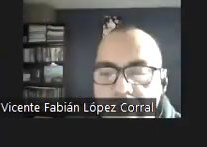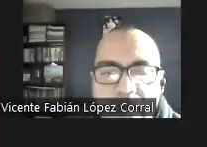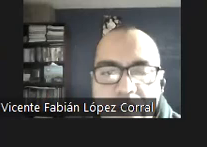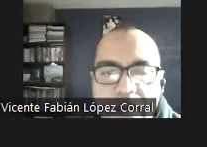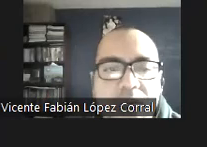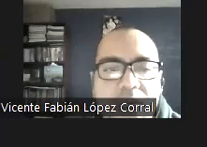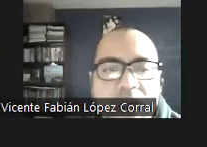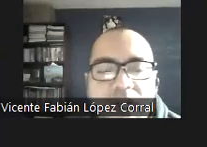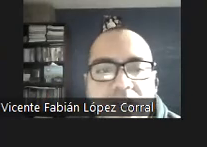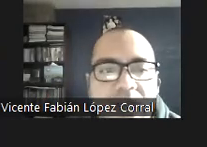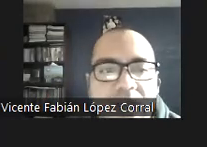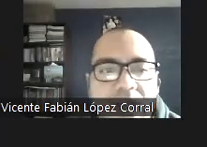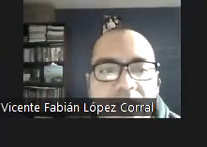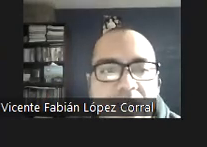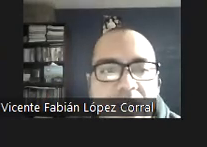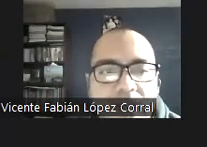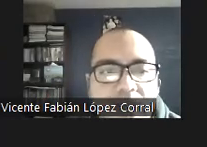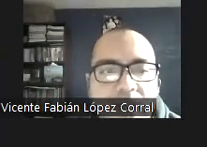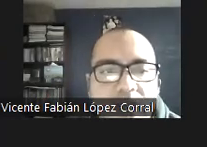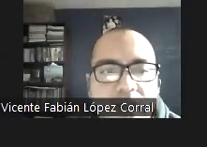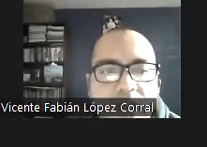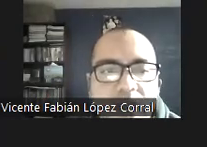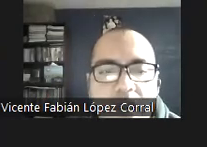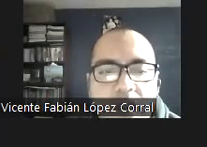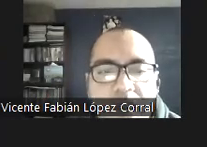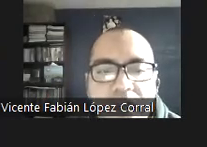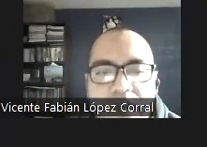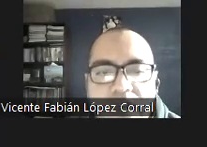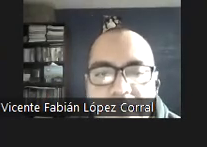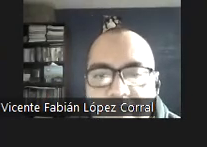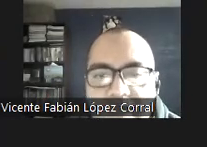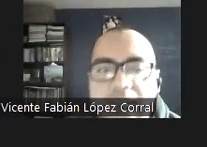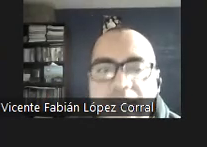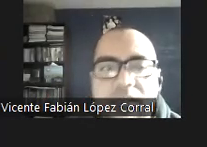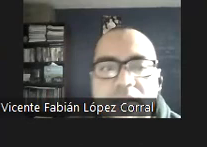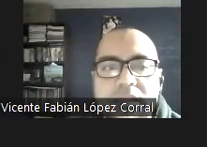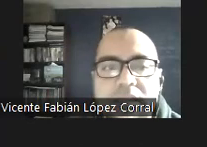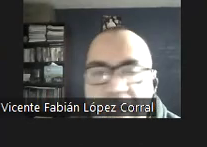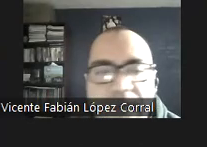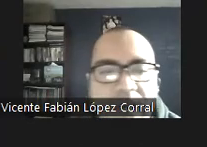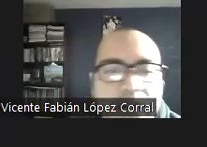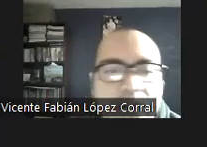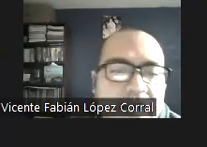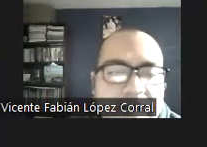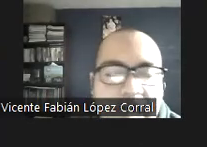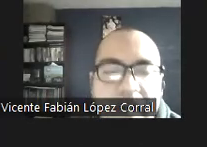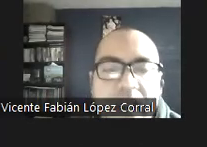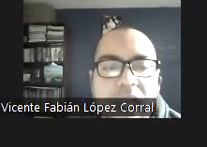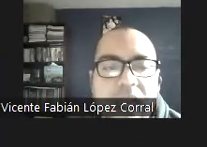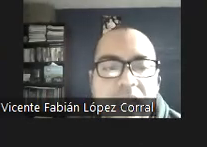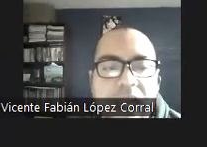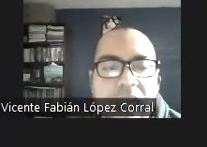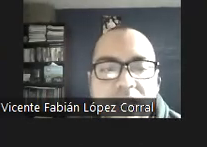no Bueno entonces vamos con las mesetas que es el segundo relieve en importancia